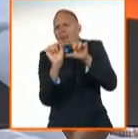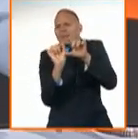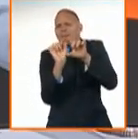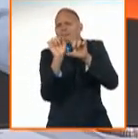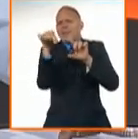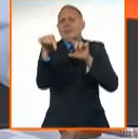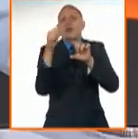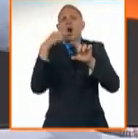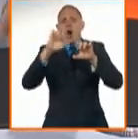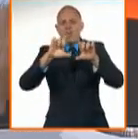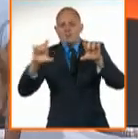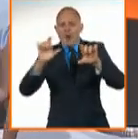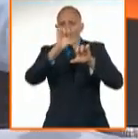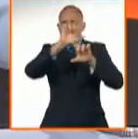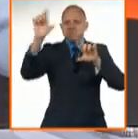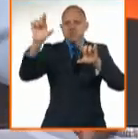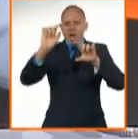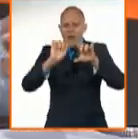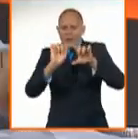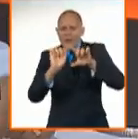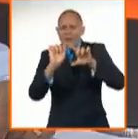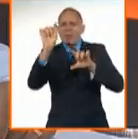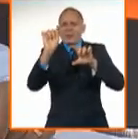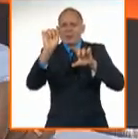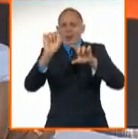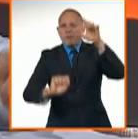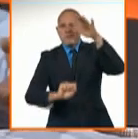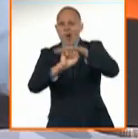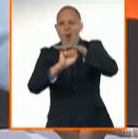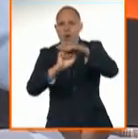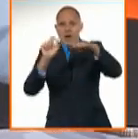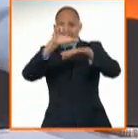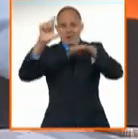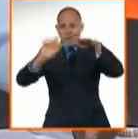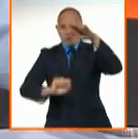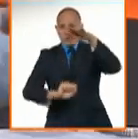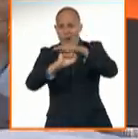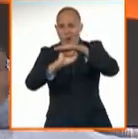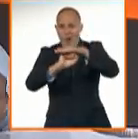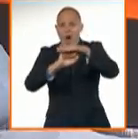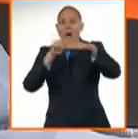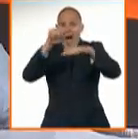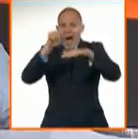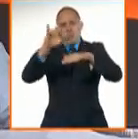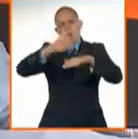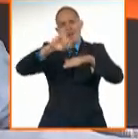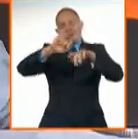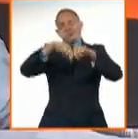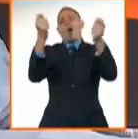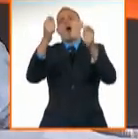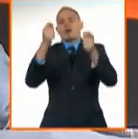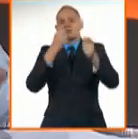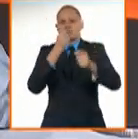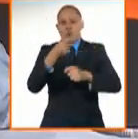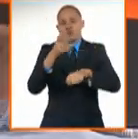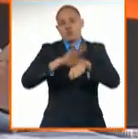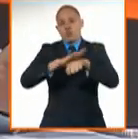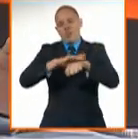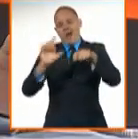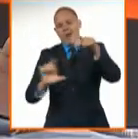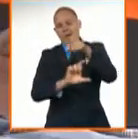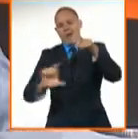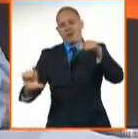y entonces tuvo le daño se acelera el proceso de erosión y explota de manera bruta y saca la unidad